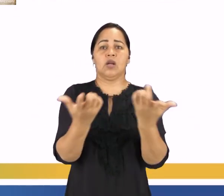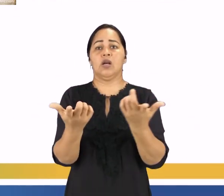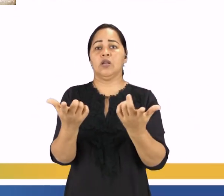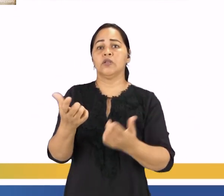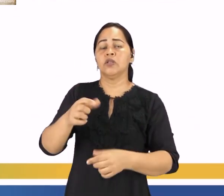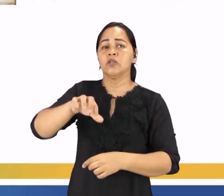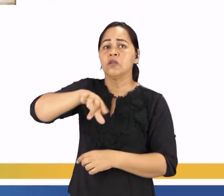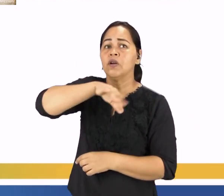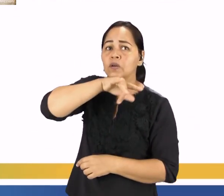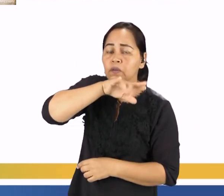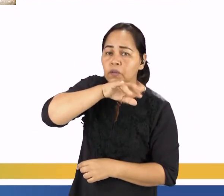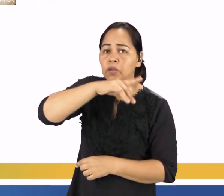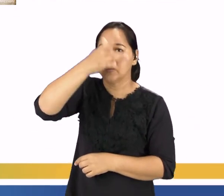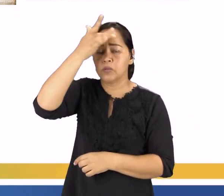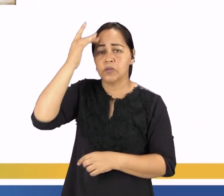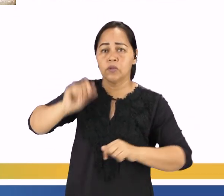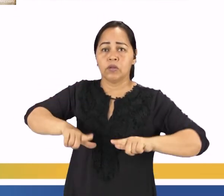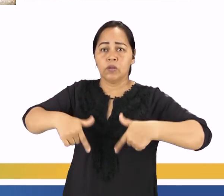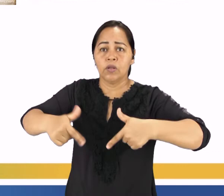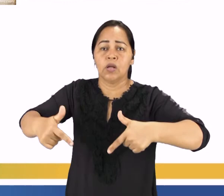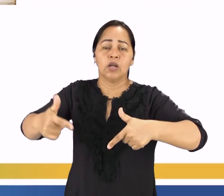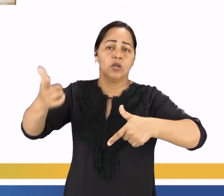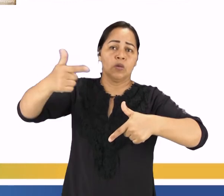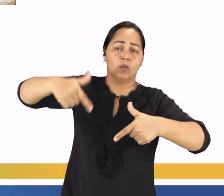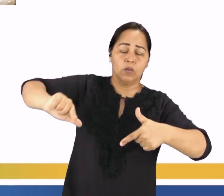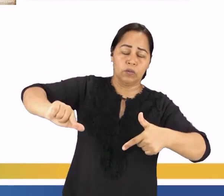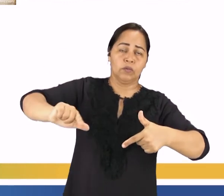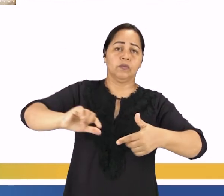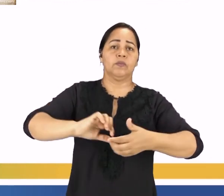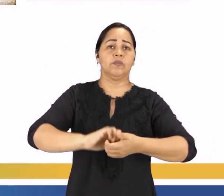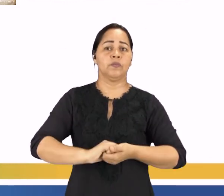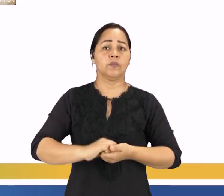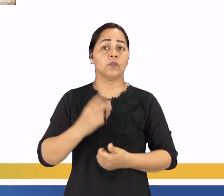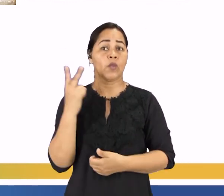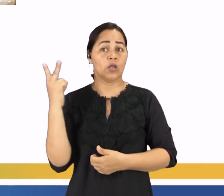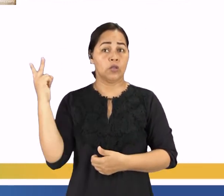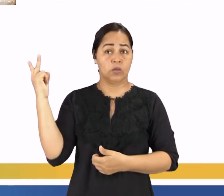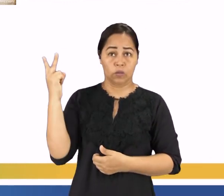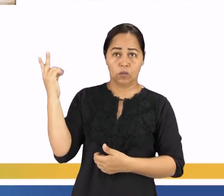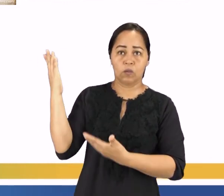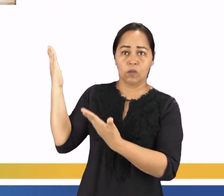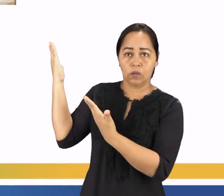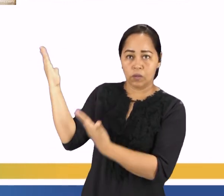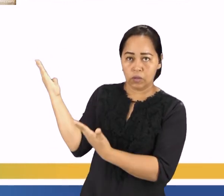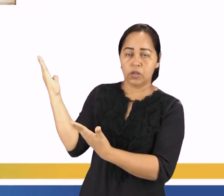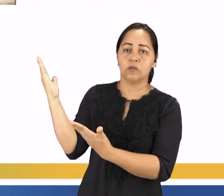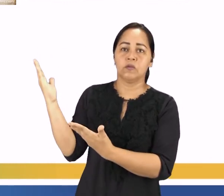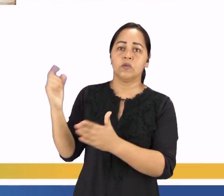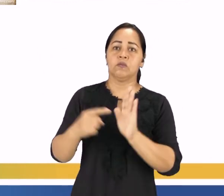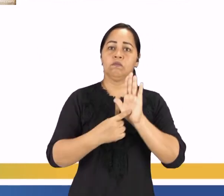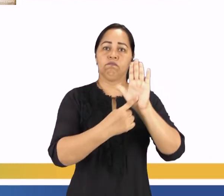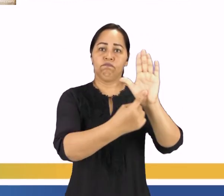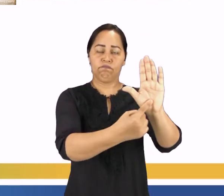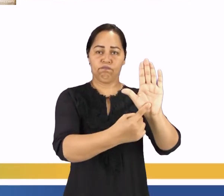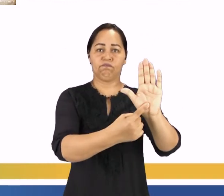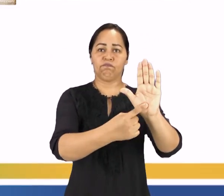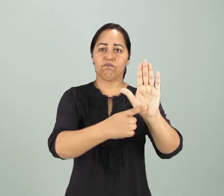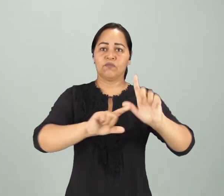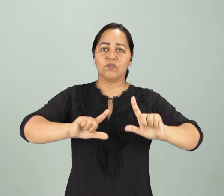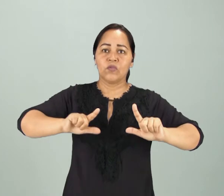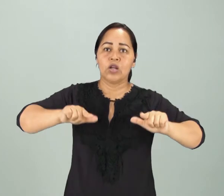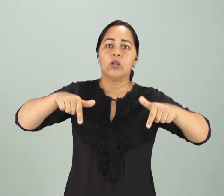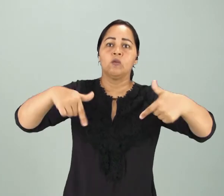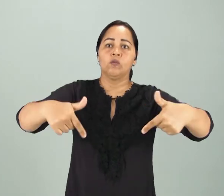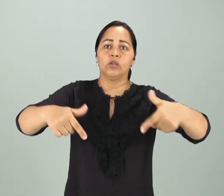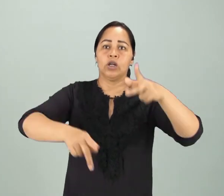los operários e el caos. Ou seja, esses 2 livros marcaram esse momento de transição do